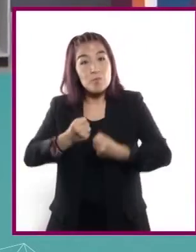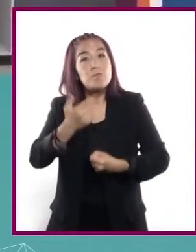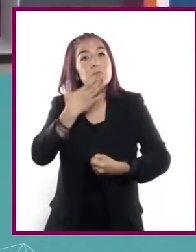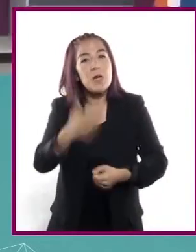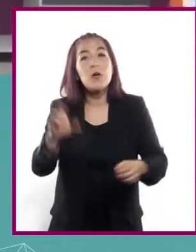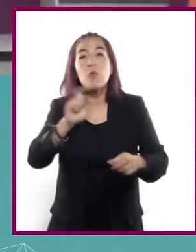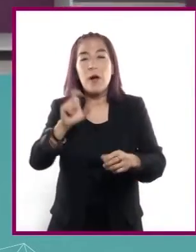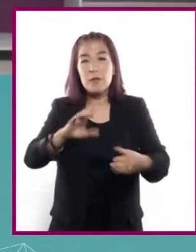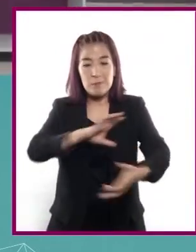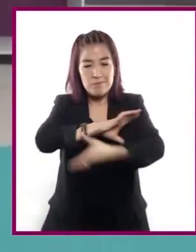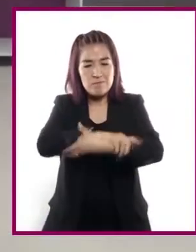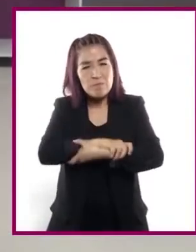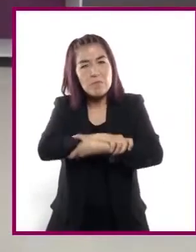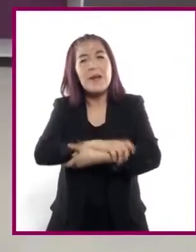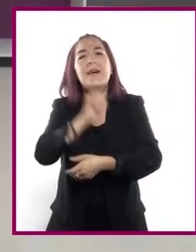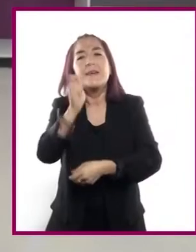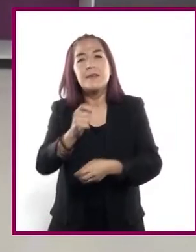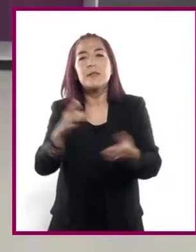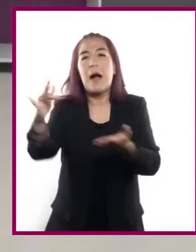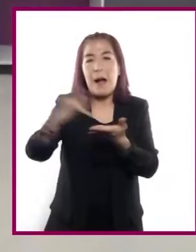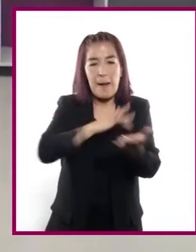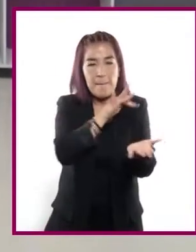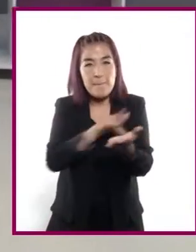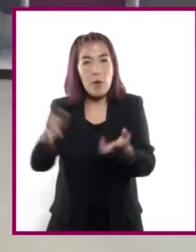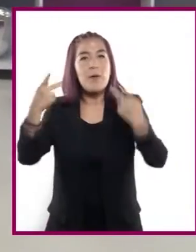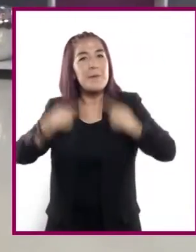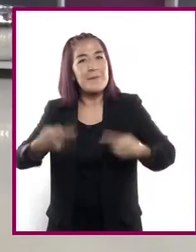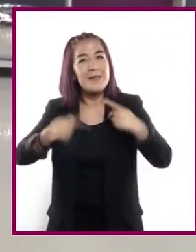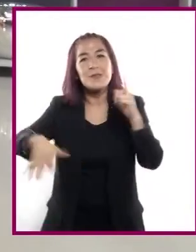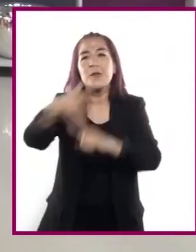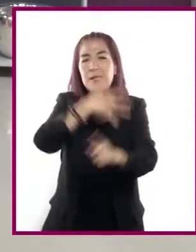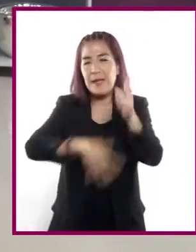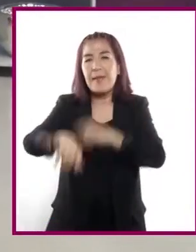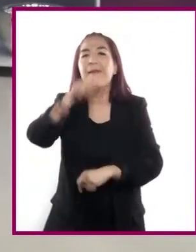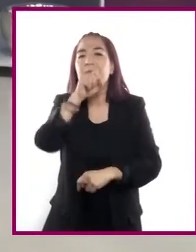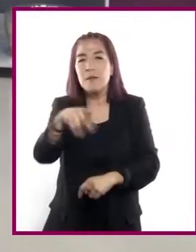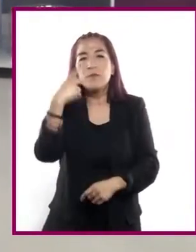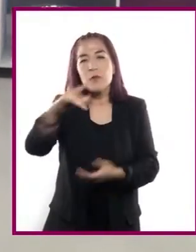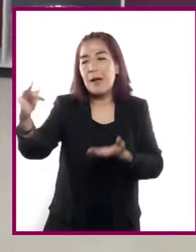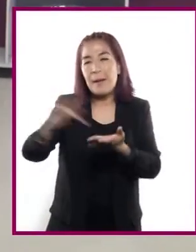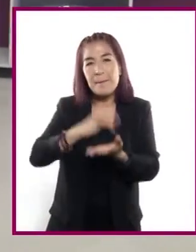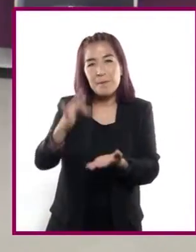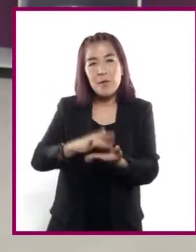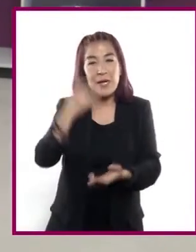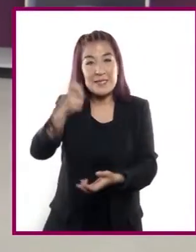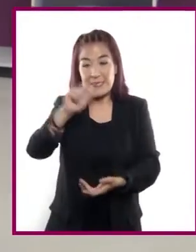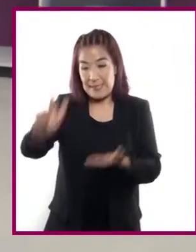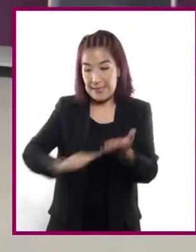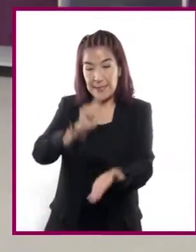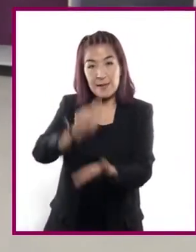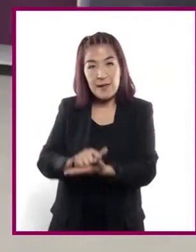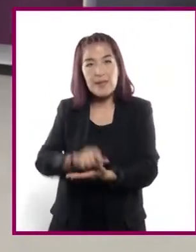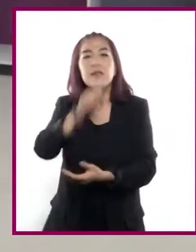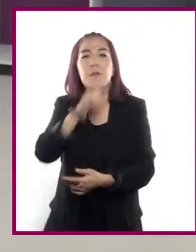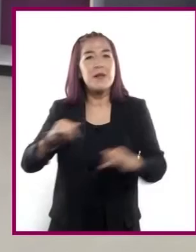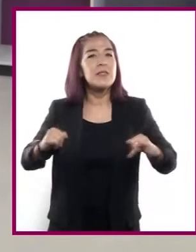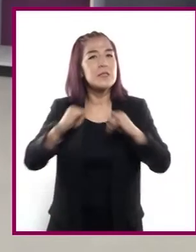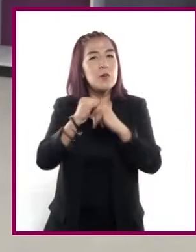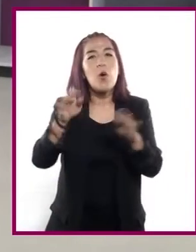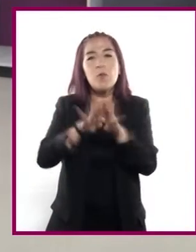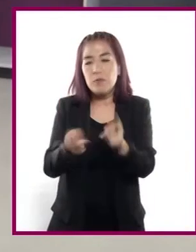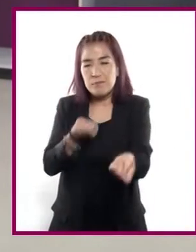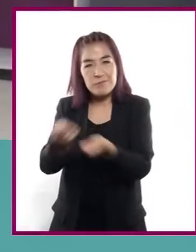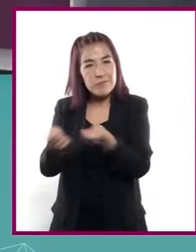sentimos apoyados no solo por las personas que nos rodean, sino por el apoyo de las leyes y las autoridades que las